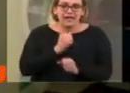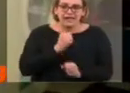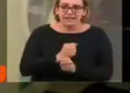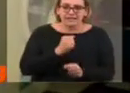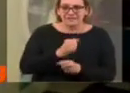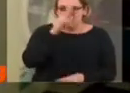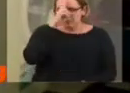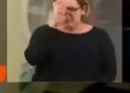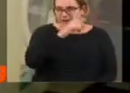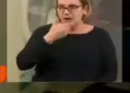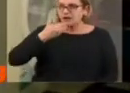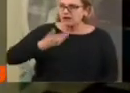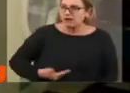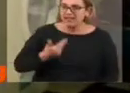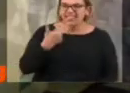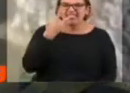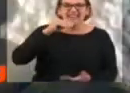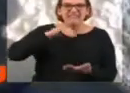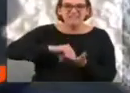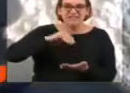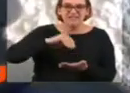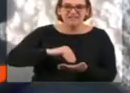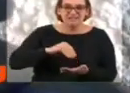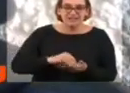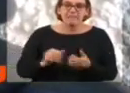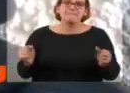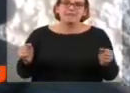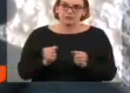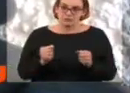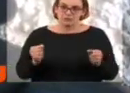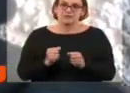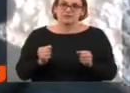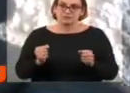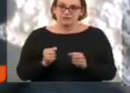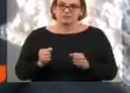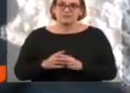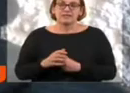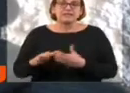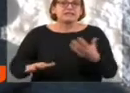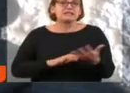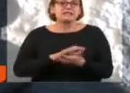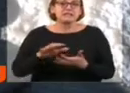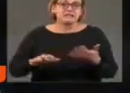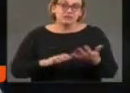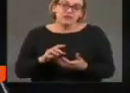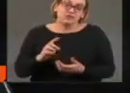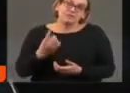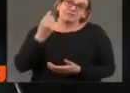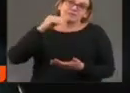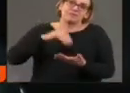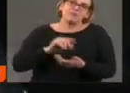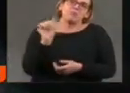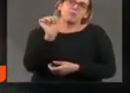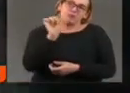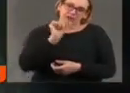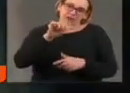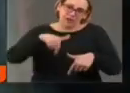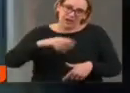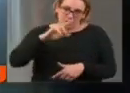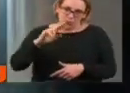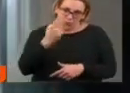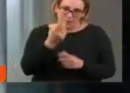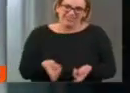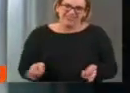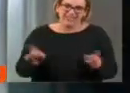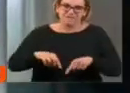podían creer. 3 veces. Me asusté. La situación de Ismael fue excepcional. Hay pocos casos en Uruguay de una reinfección